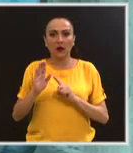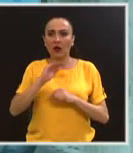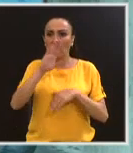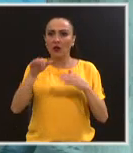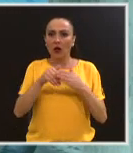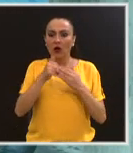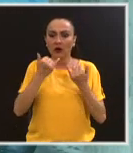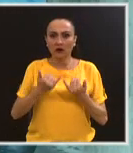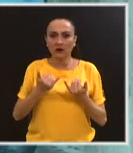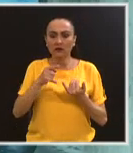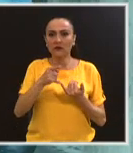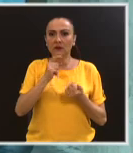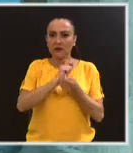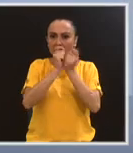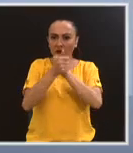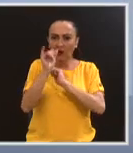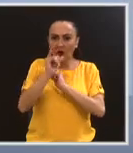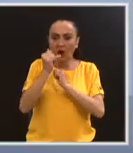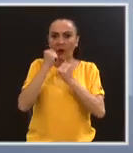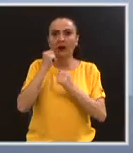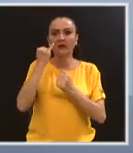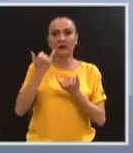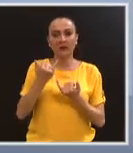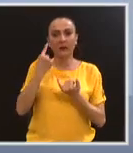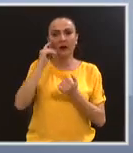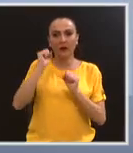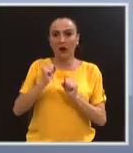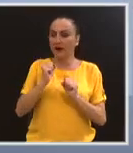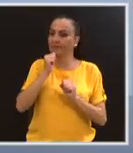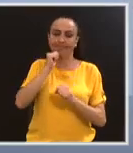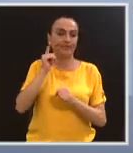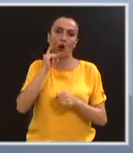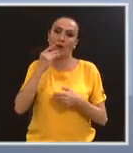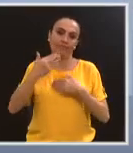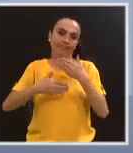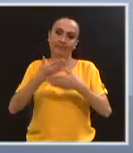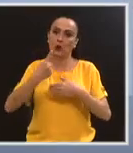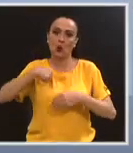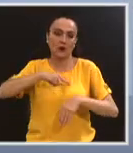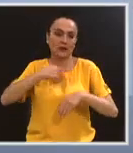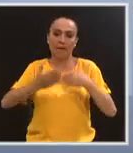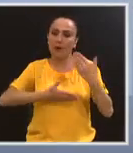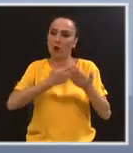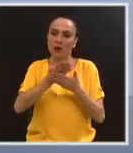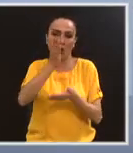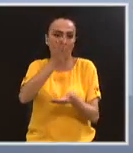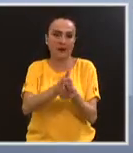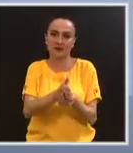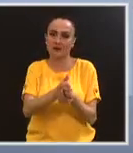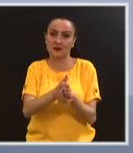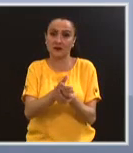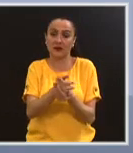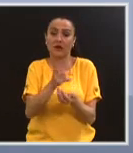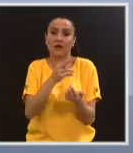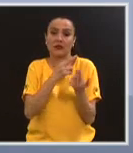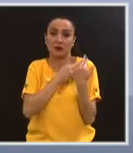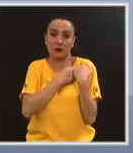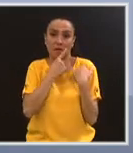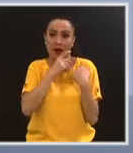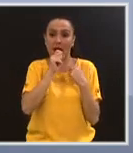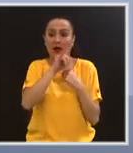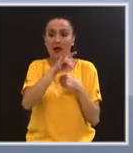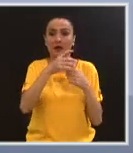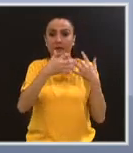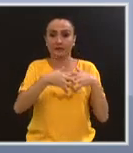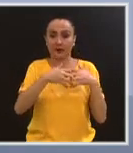príncipe que se traduce en una causa justificada para dejar sin efecto nuestra propuesta y una eximente de responsabilidad para promotora y